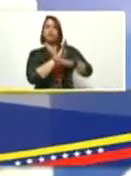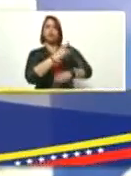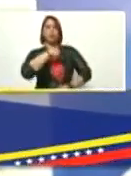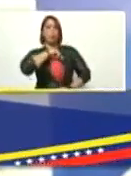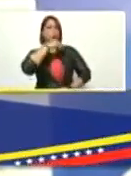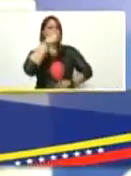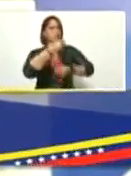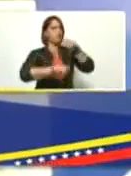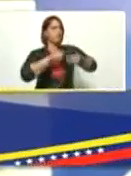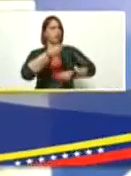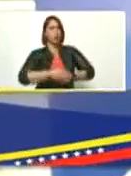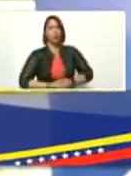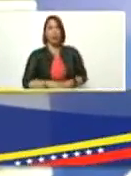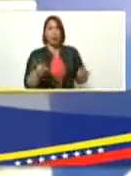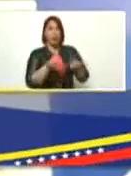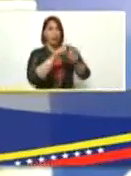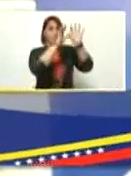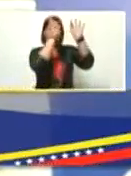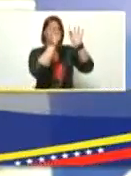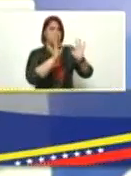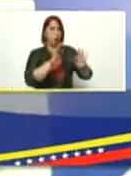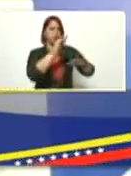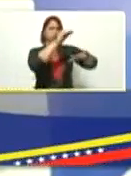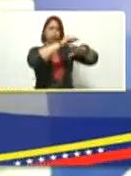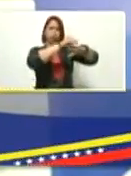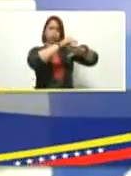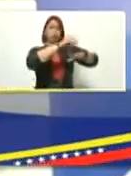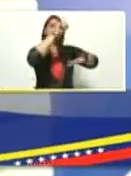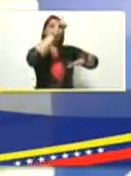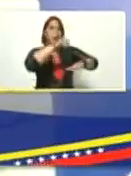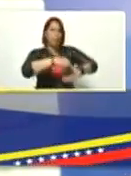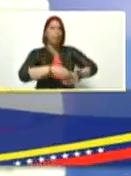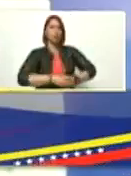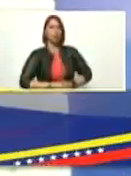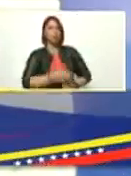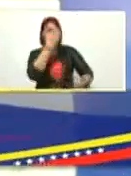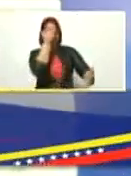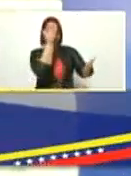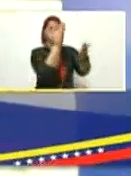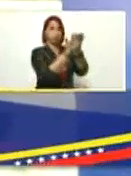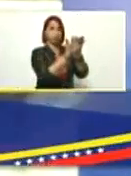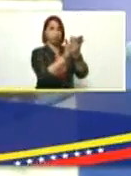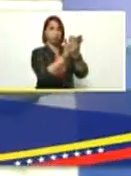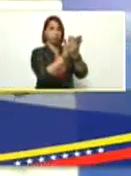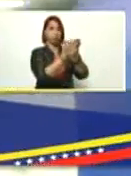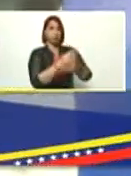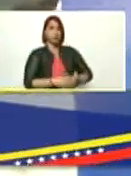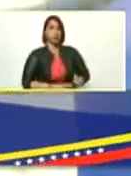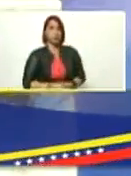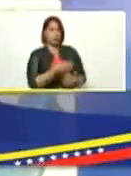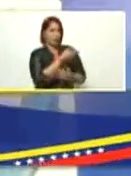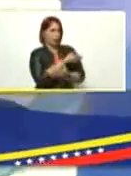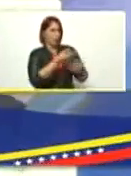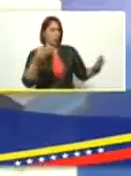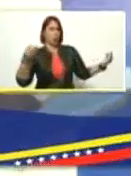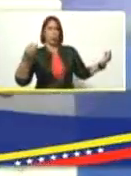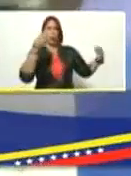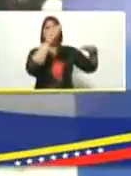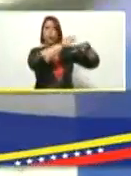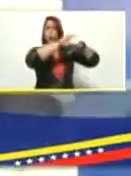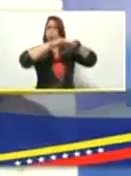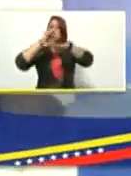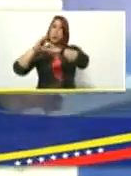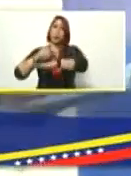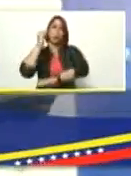realizando. De igual manera, solicitamos también ante la el éxito de esta convocatoria, de